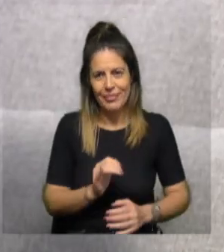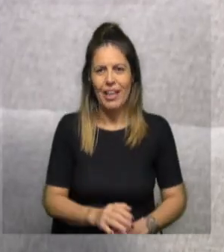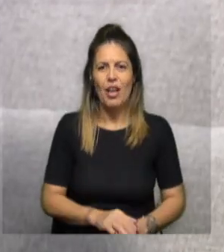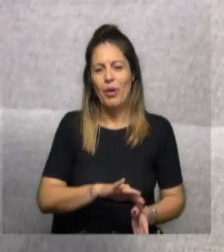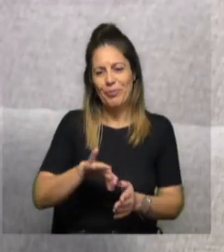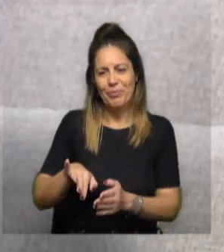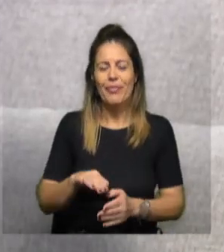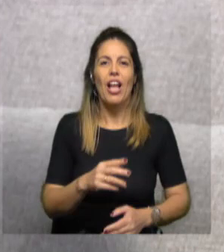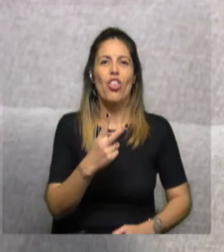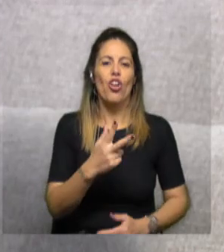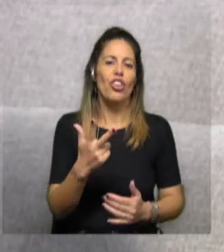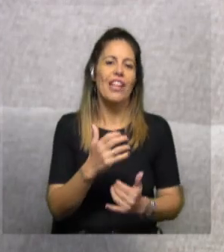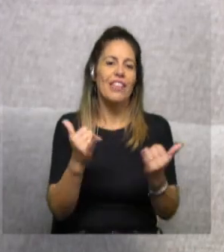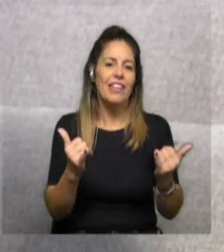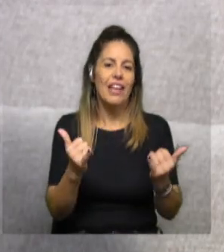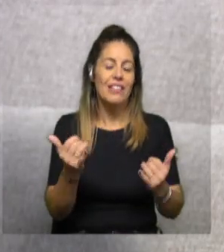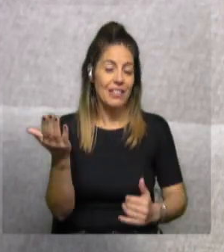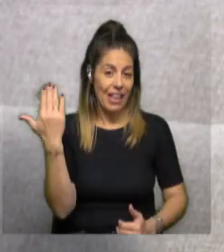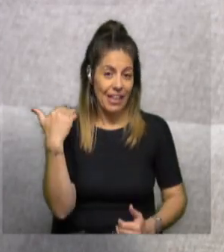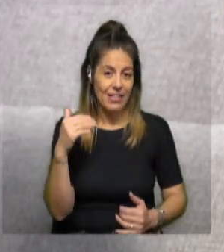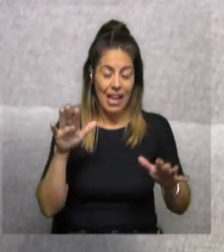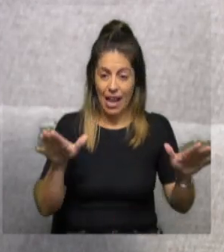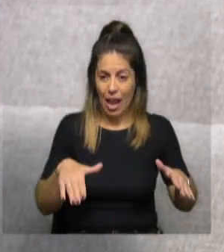dos o tres días en La Paloma, Rocha,